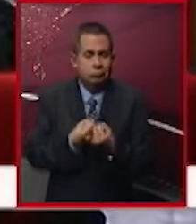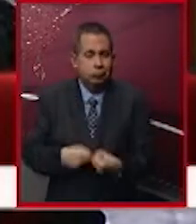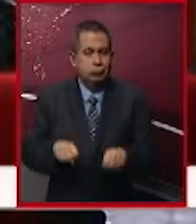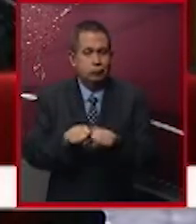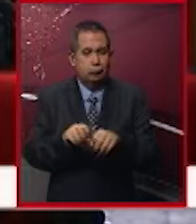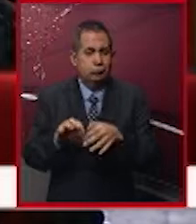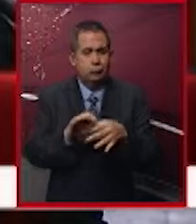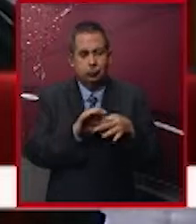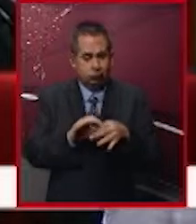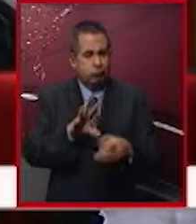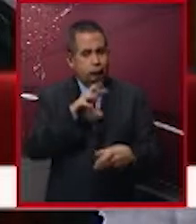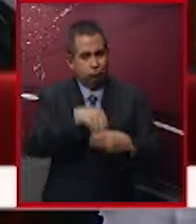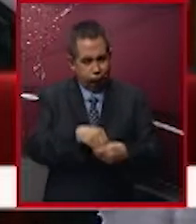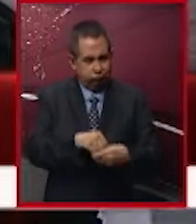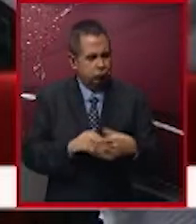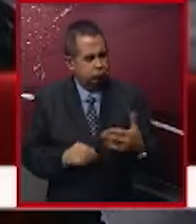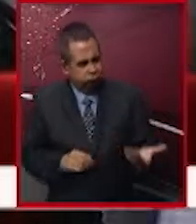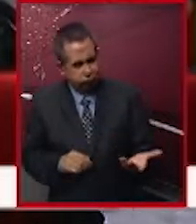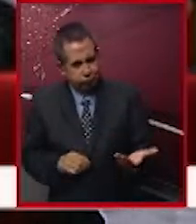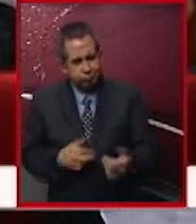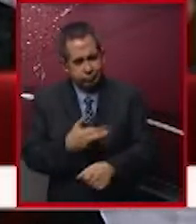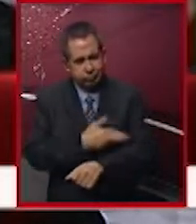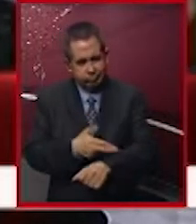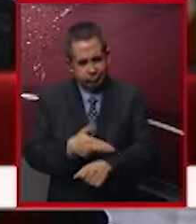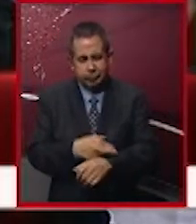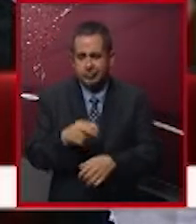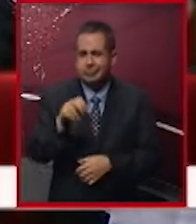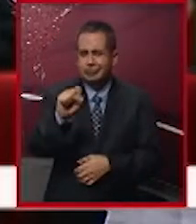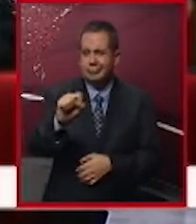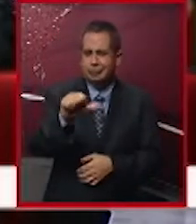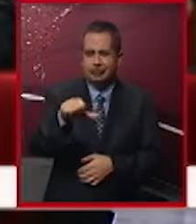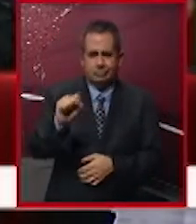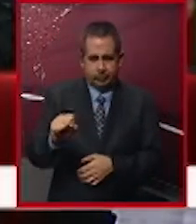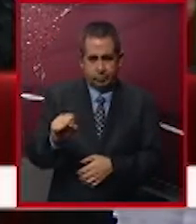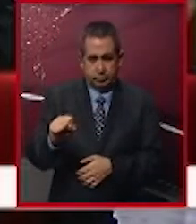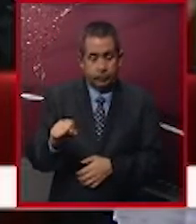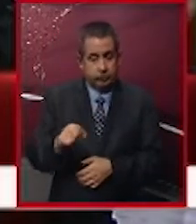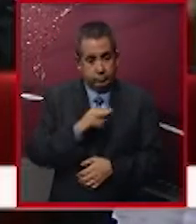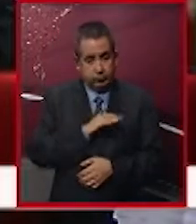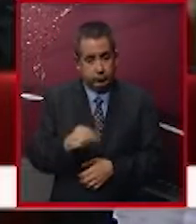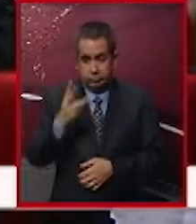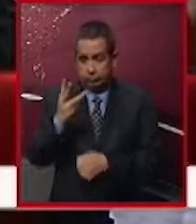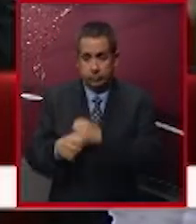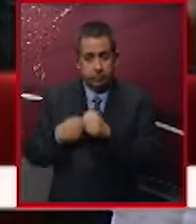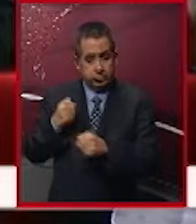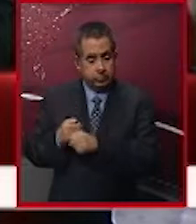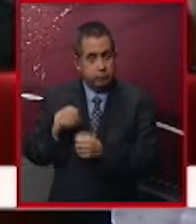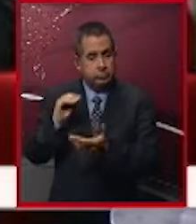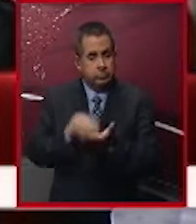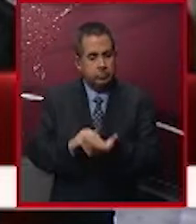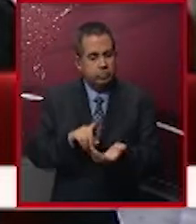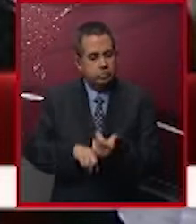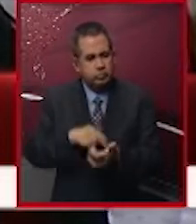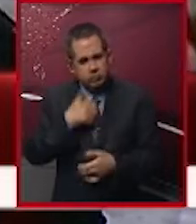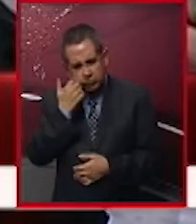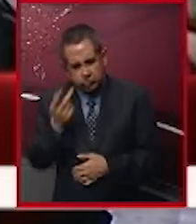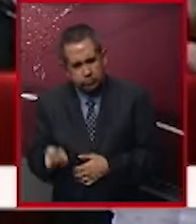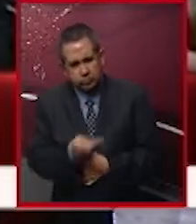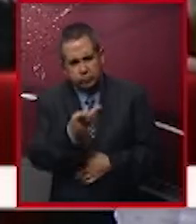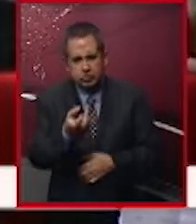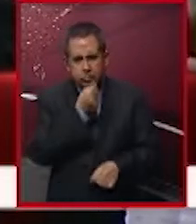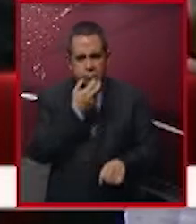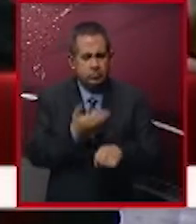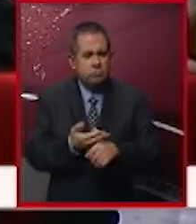acciones simplificadas, es decir, las denominadas SAS. A casi 3 años de su implementación, me gustaría preguntarle,